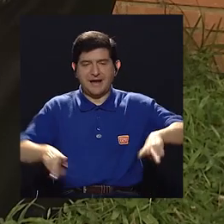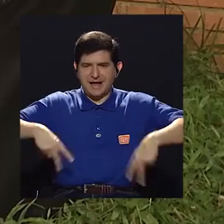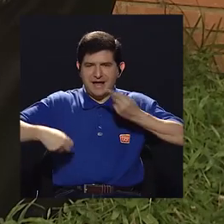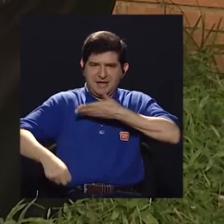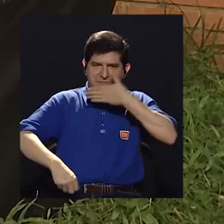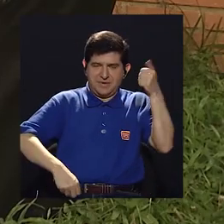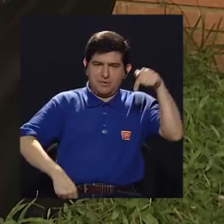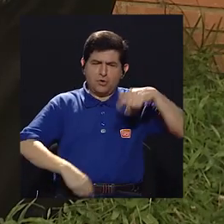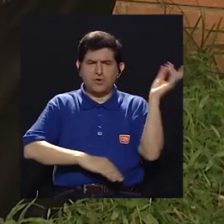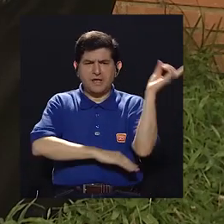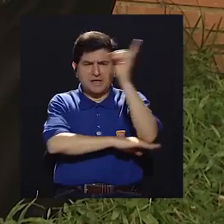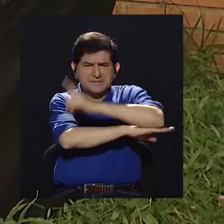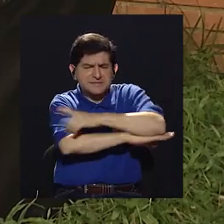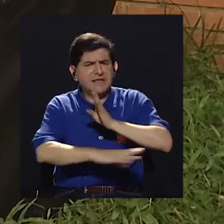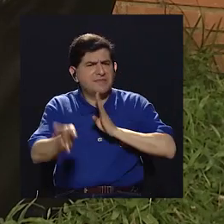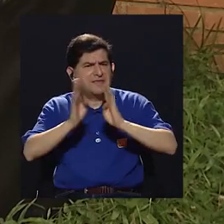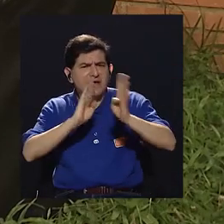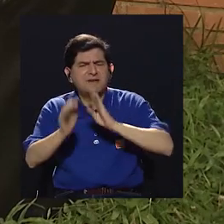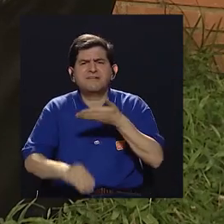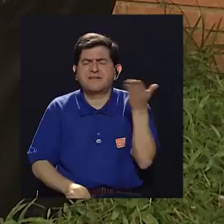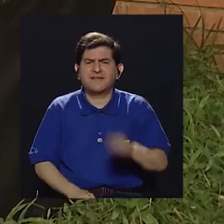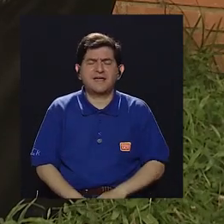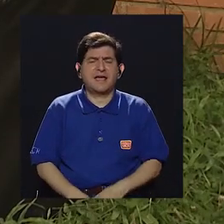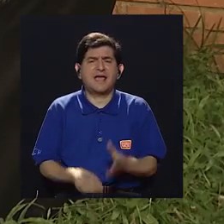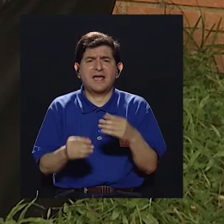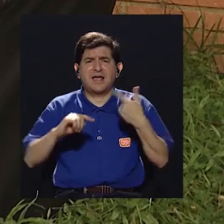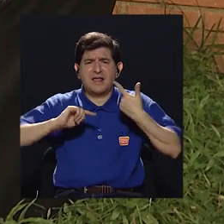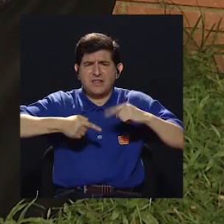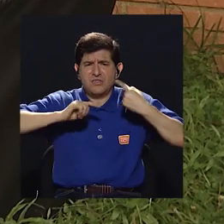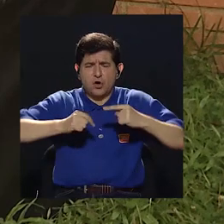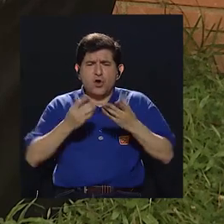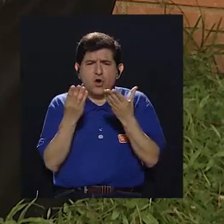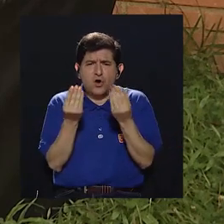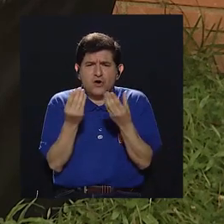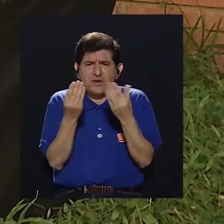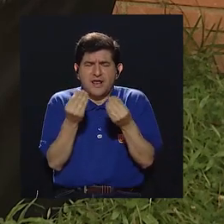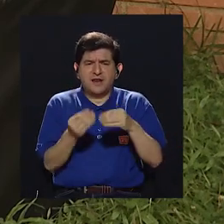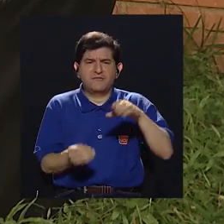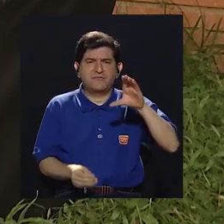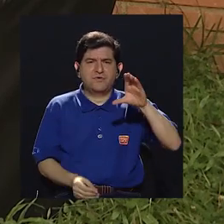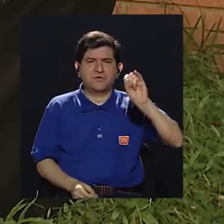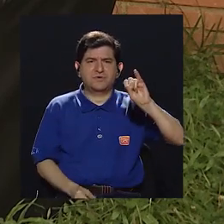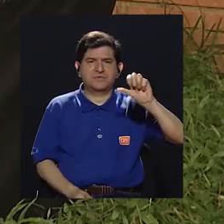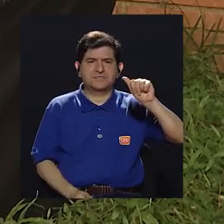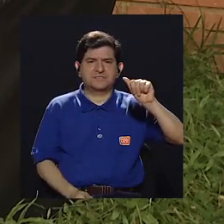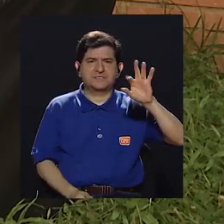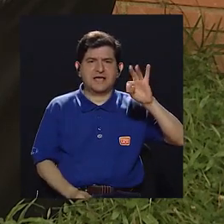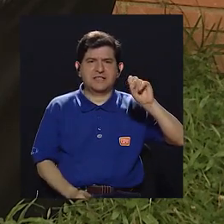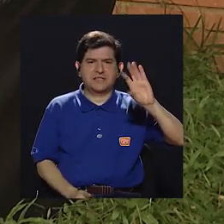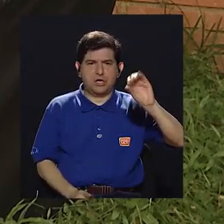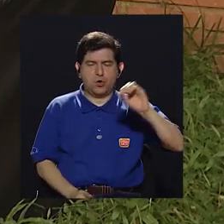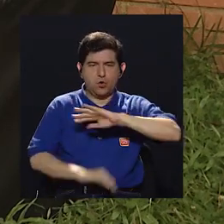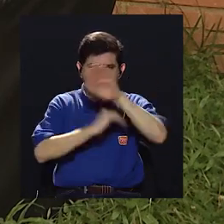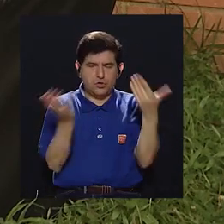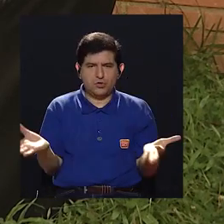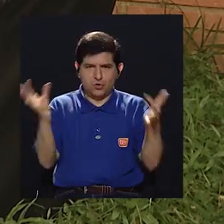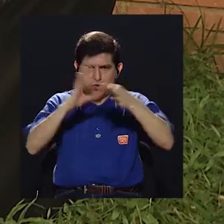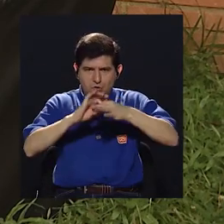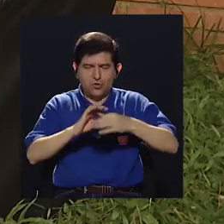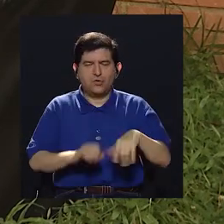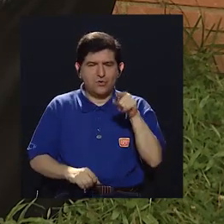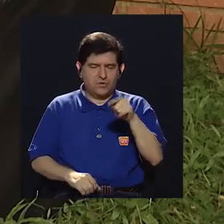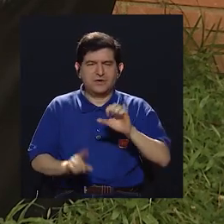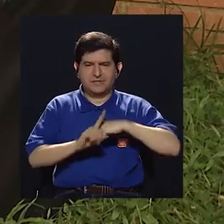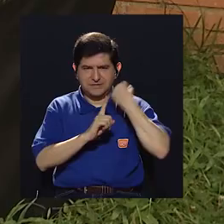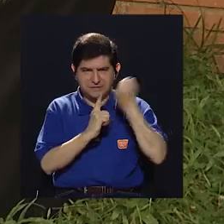Somos Vivir Mejor y el día de hoy estamos conversando acerca del dolor del nervio ciático y todo lo referente a esta patología, para